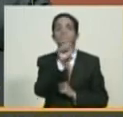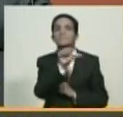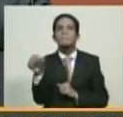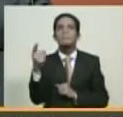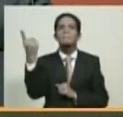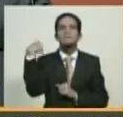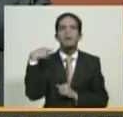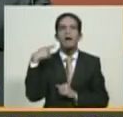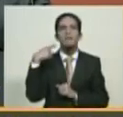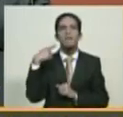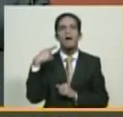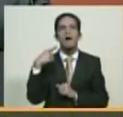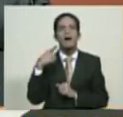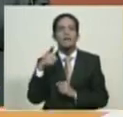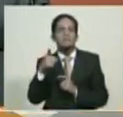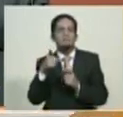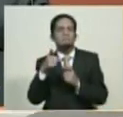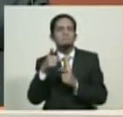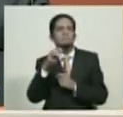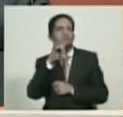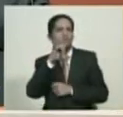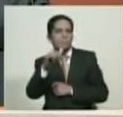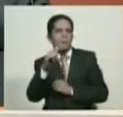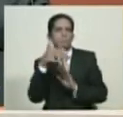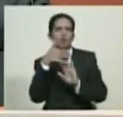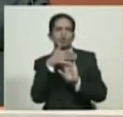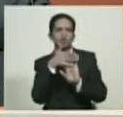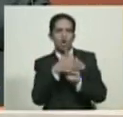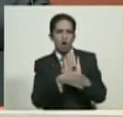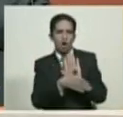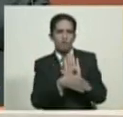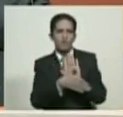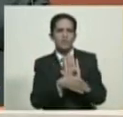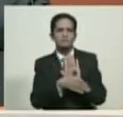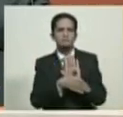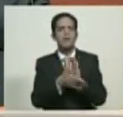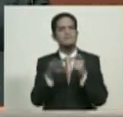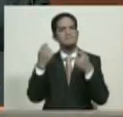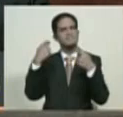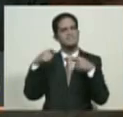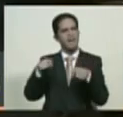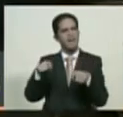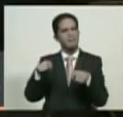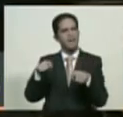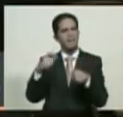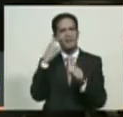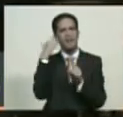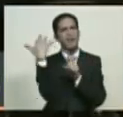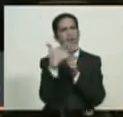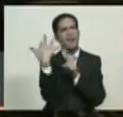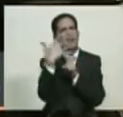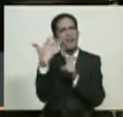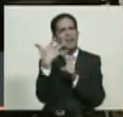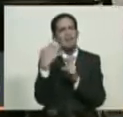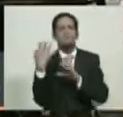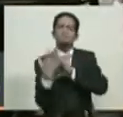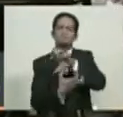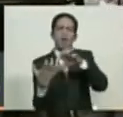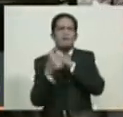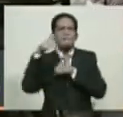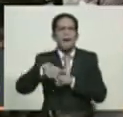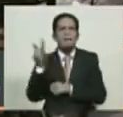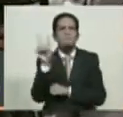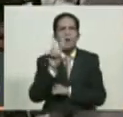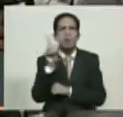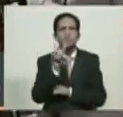aportamos datos muy relevantes sobre lo que se pretende construir, el artificio llamado crisis humanitaria en Venezuela